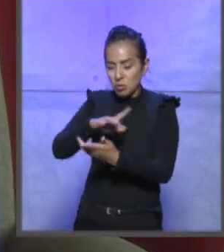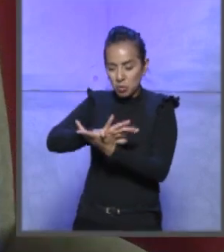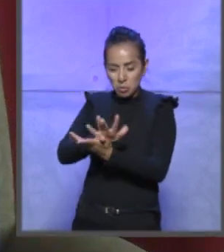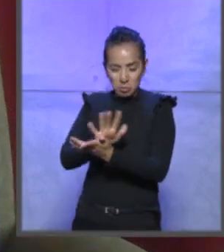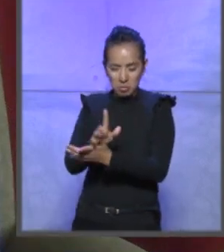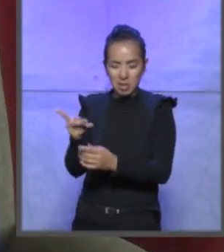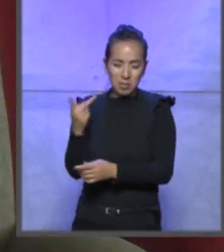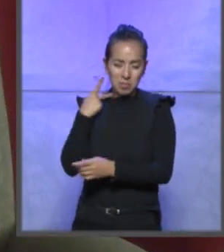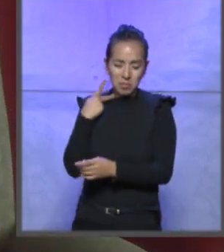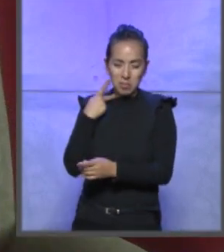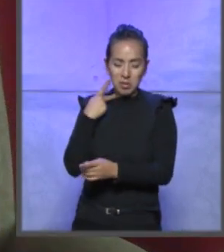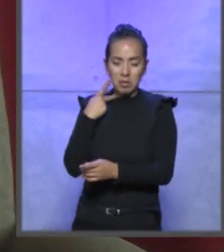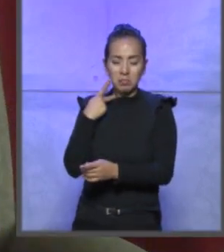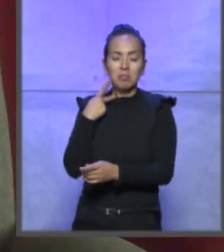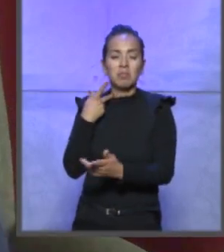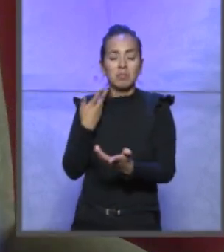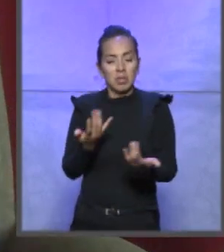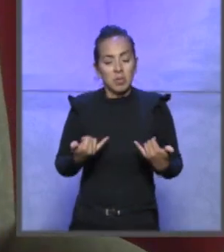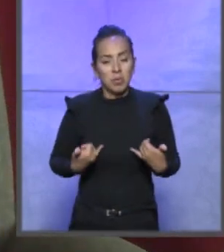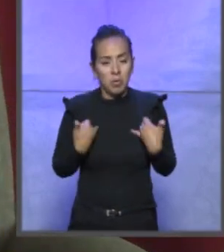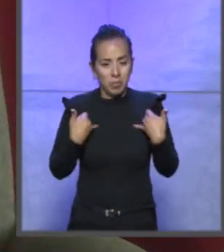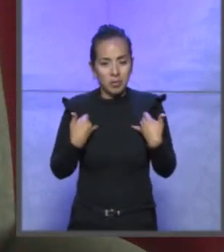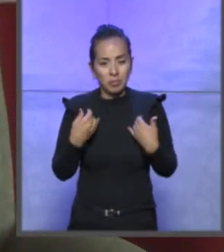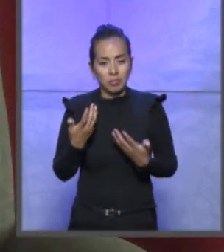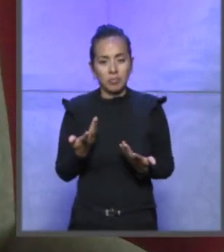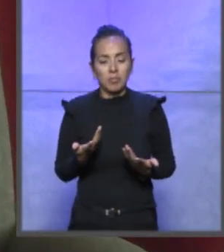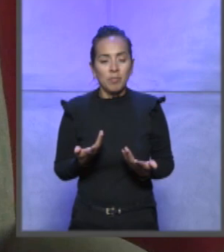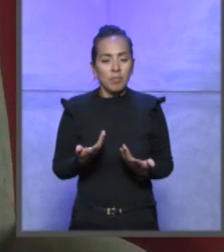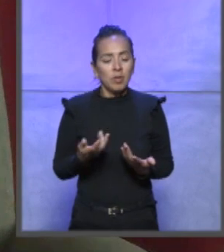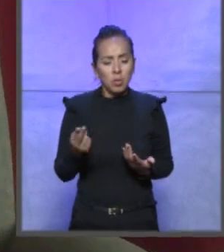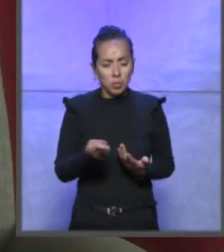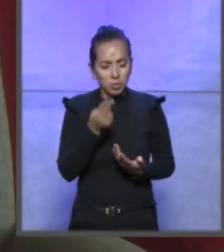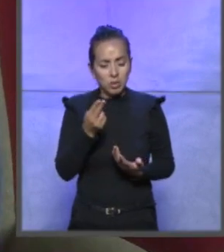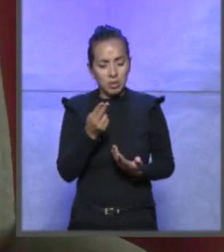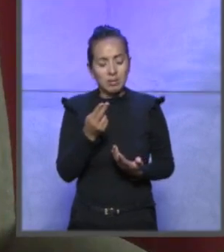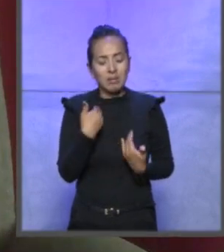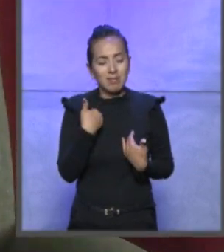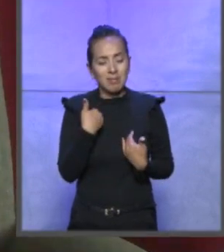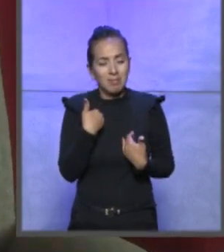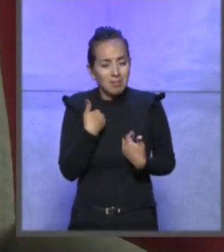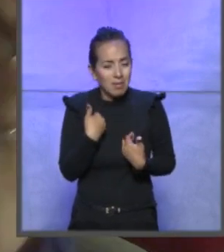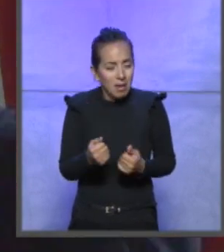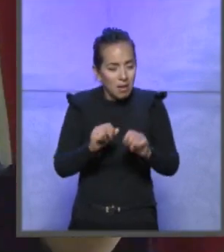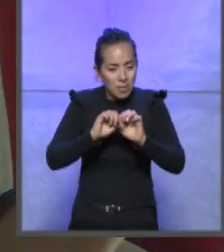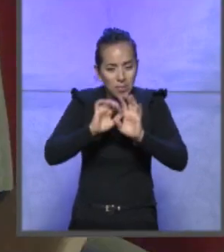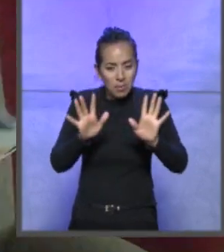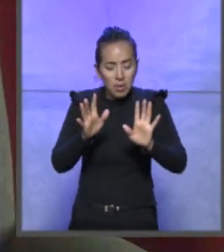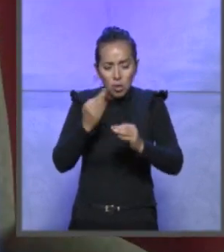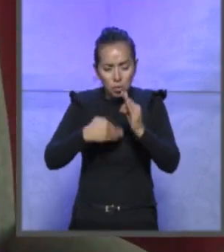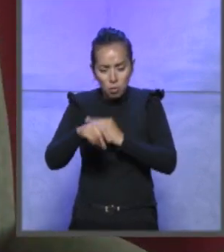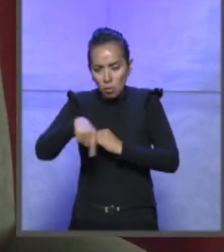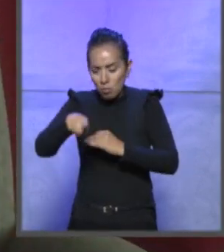discriminación política en particular, jóvenes, que tengan ustedes muchísima claridad, y que todos